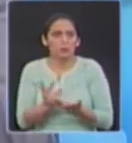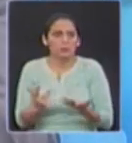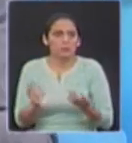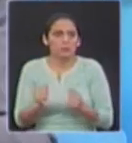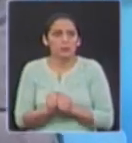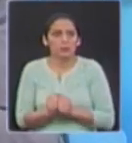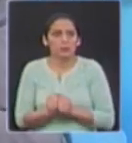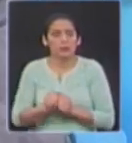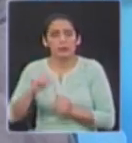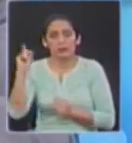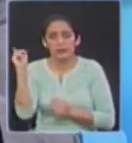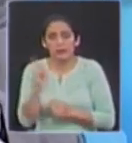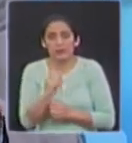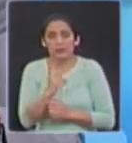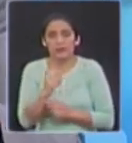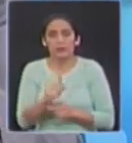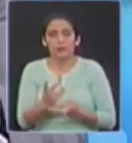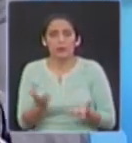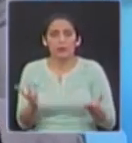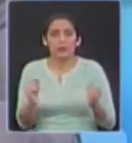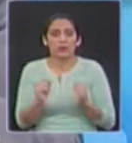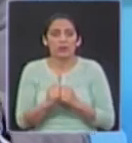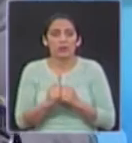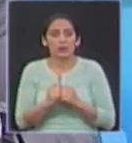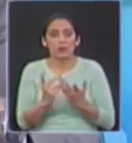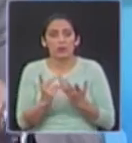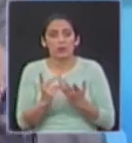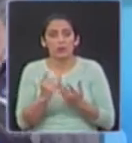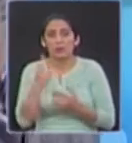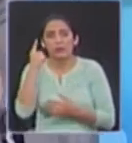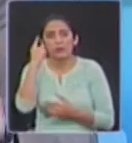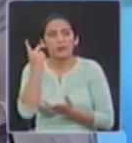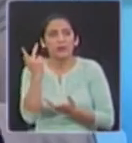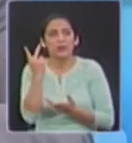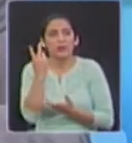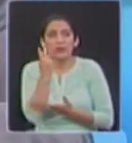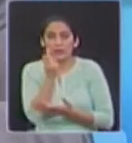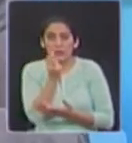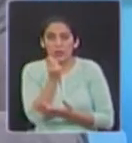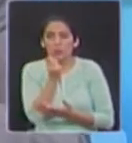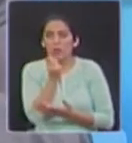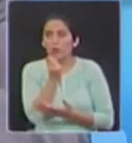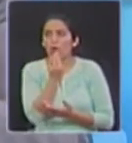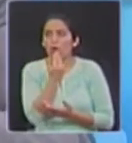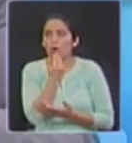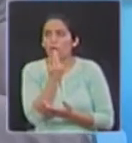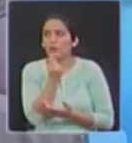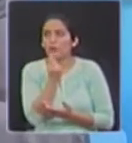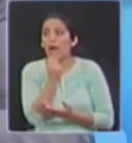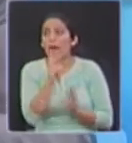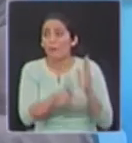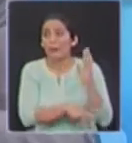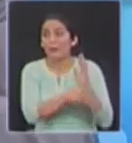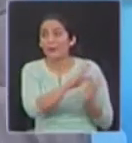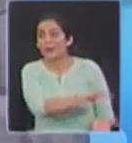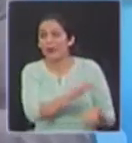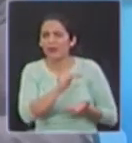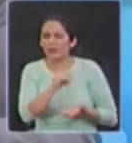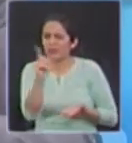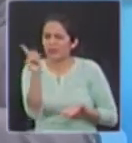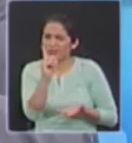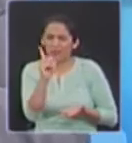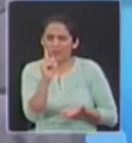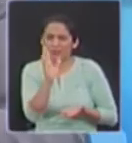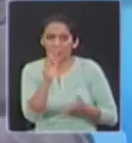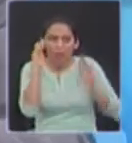la dependencia de ese petróleo, de ese precio de petróleo, y aumentar e incentivar al sector productivo real de manufactura